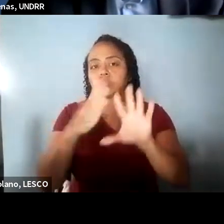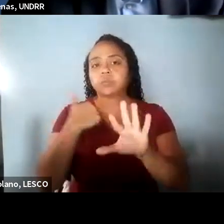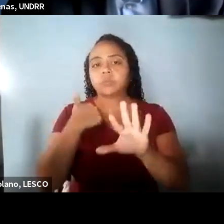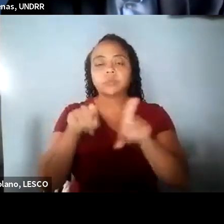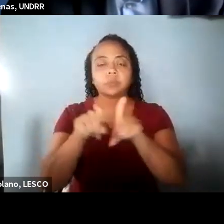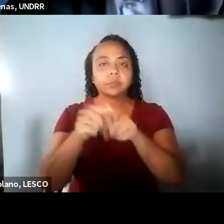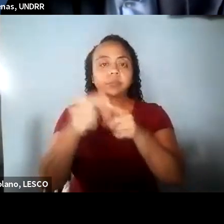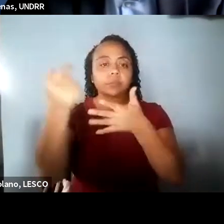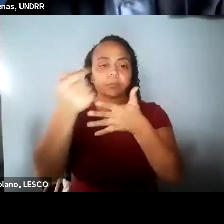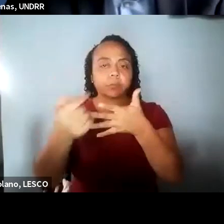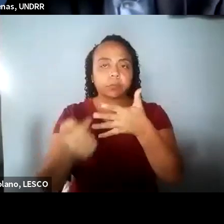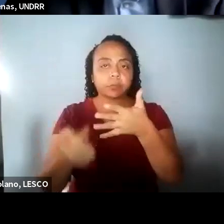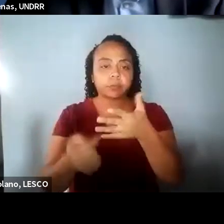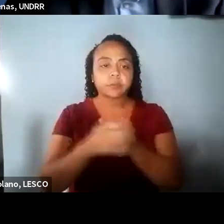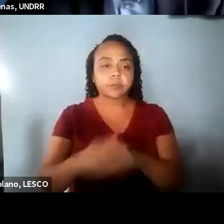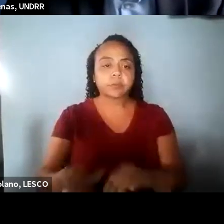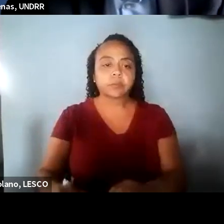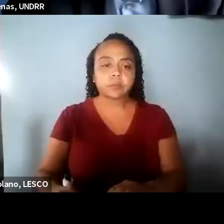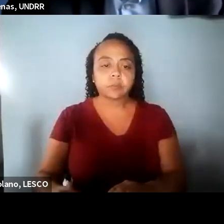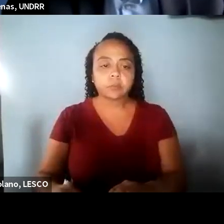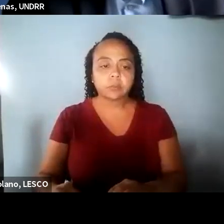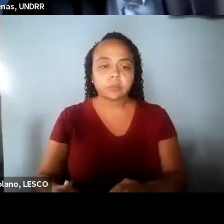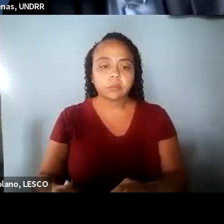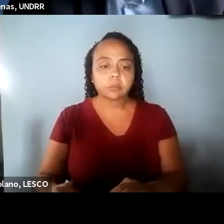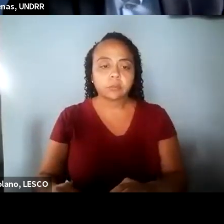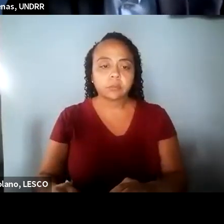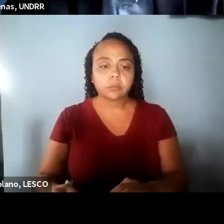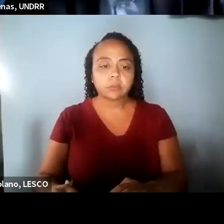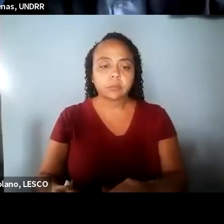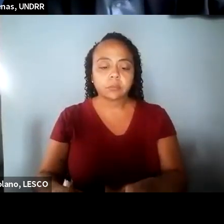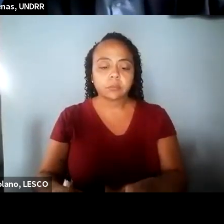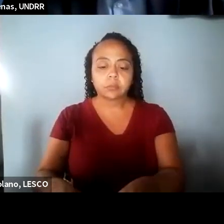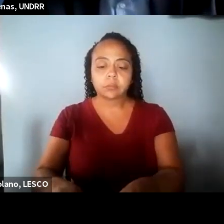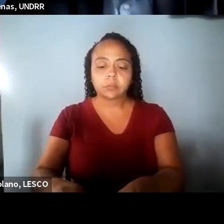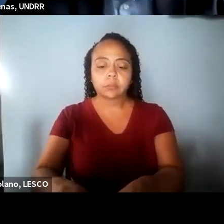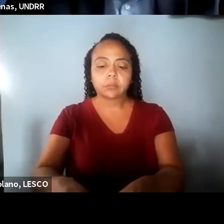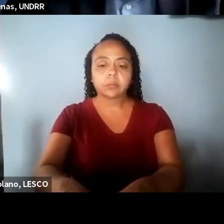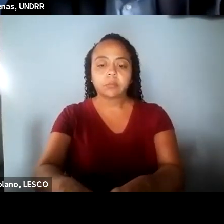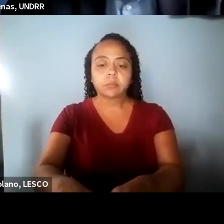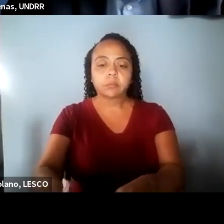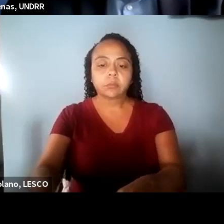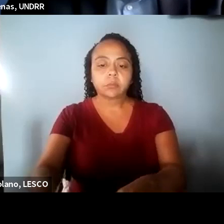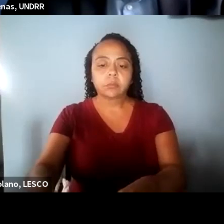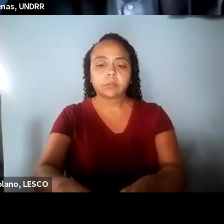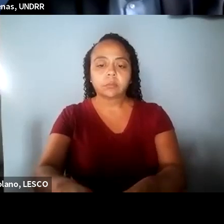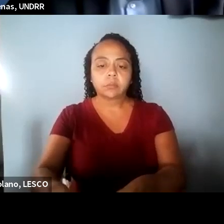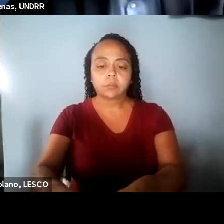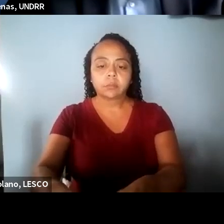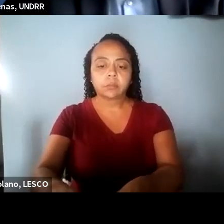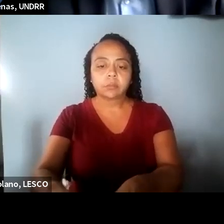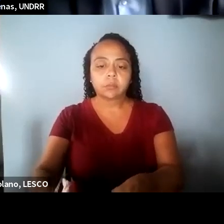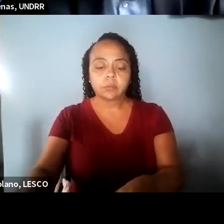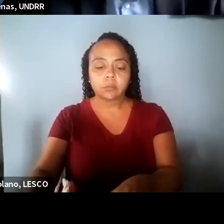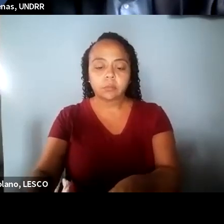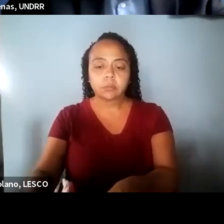elementos a los elementos normativos que forman parte de todo este de todo este proceso en términos de la política nacional de gestión de